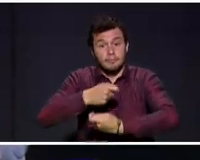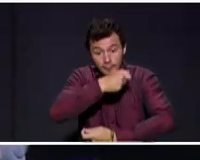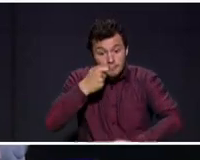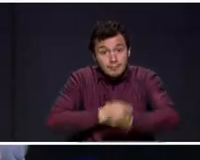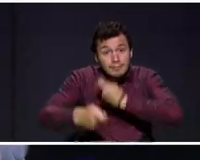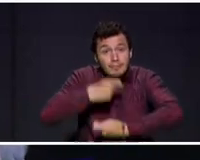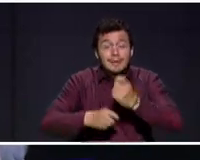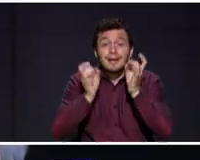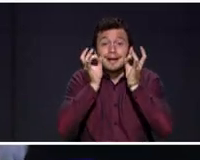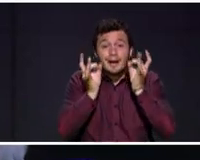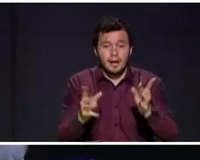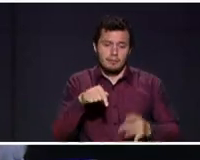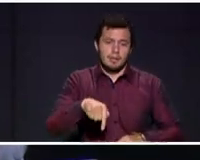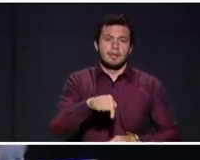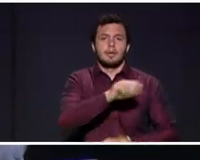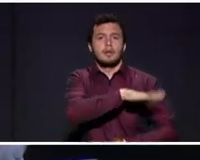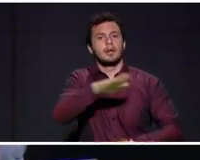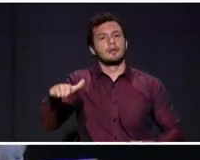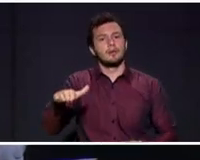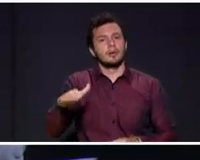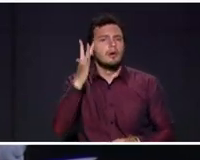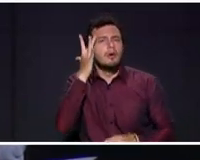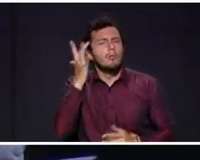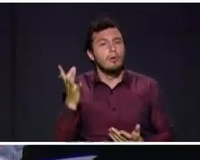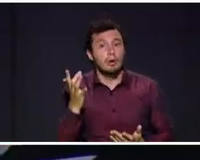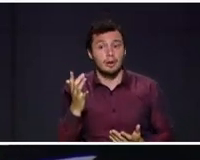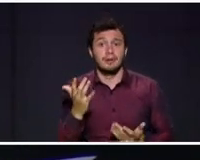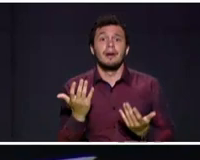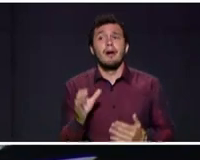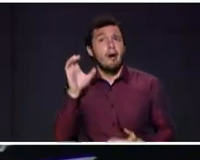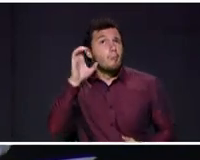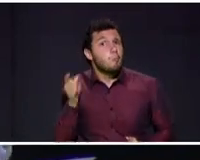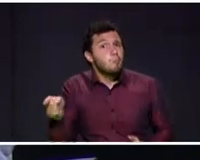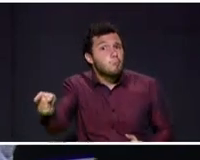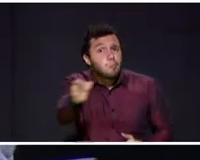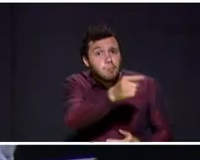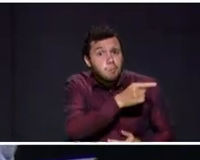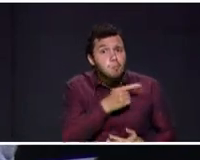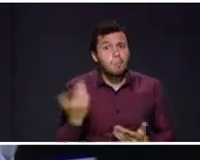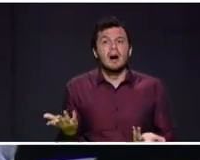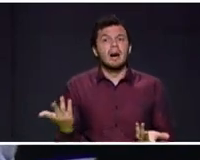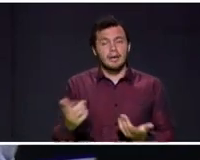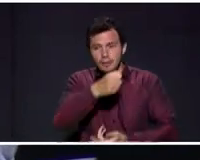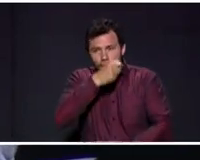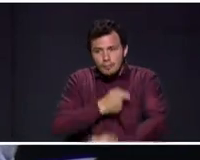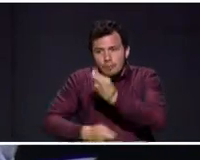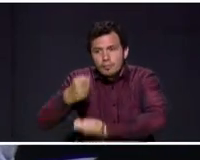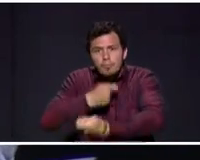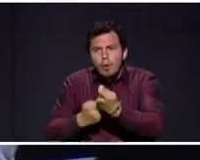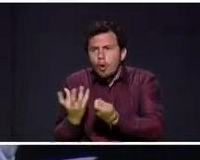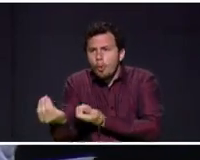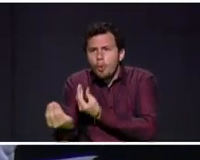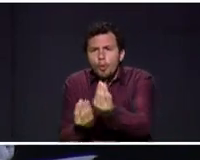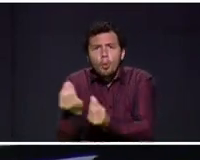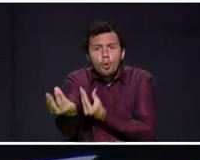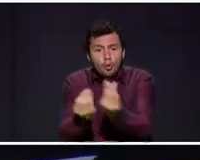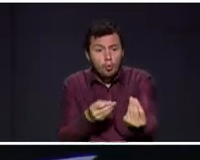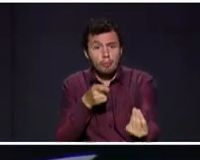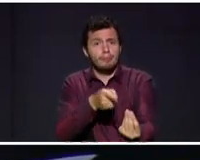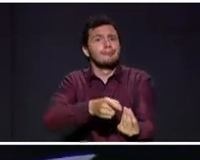antioquia que hoy hay varias organizaciones dedicadas exclusivamente a él que se han convertido en grupos ilegales